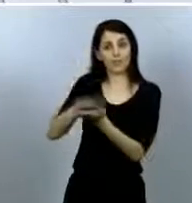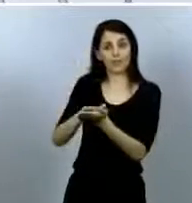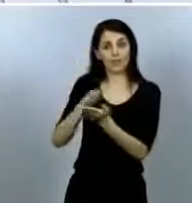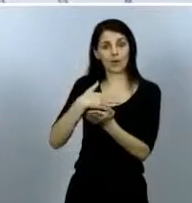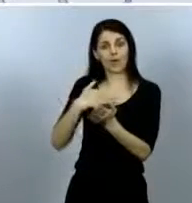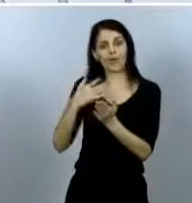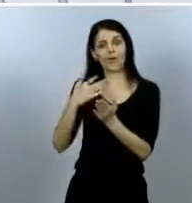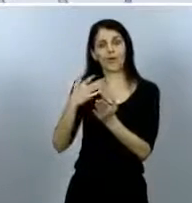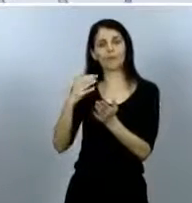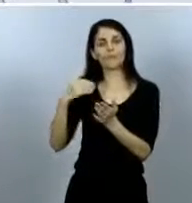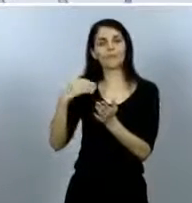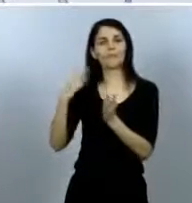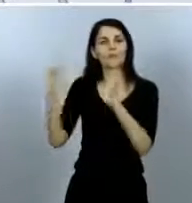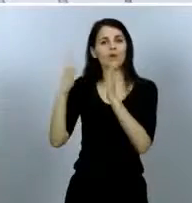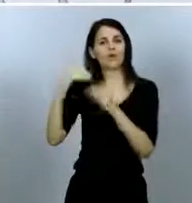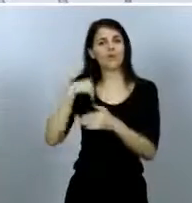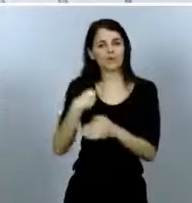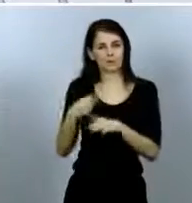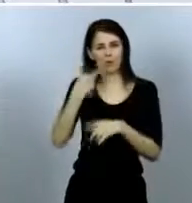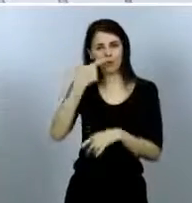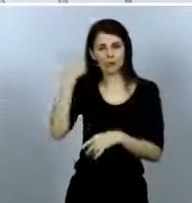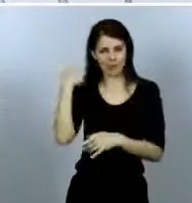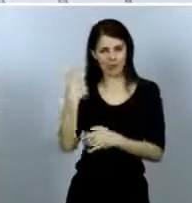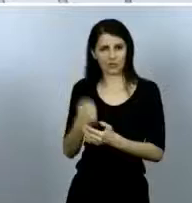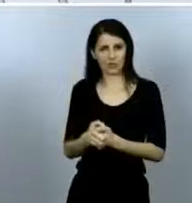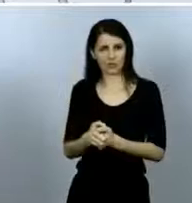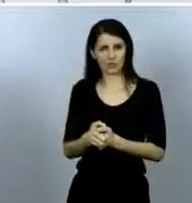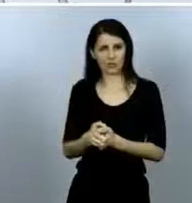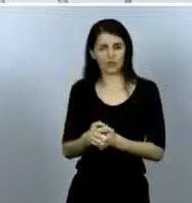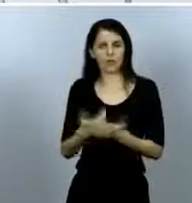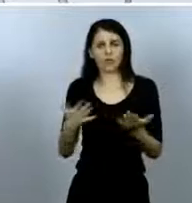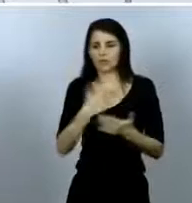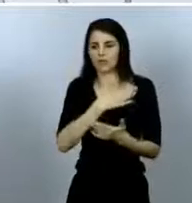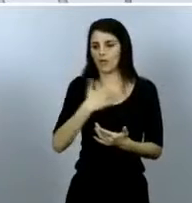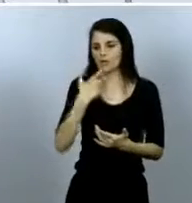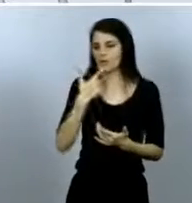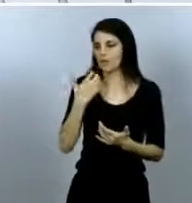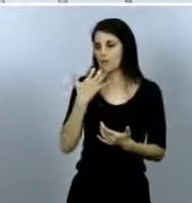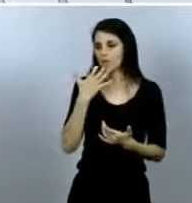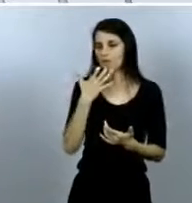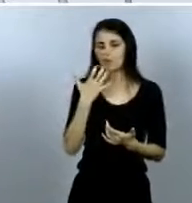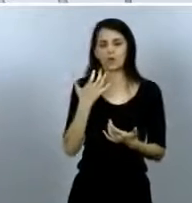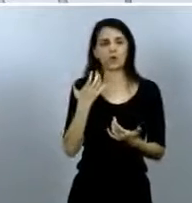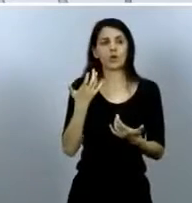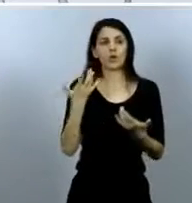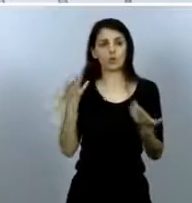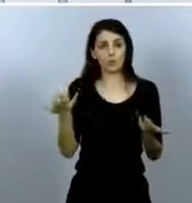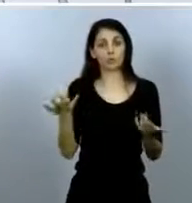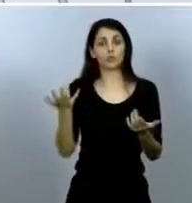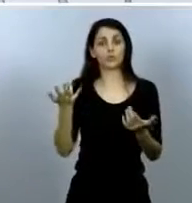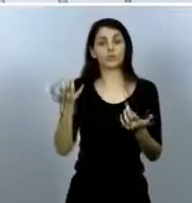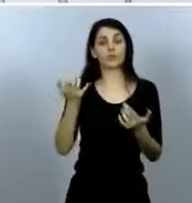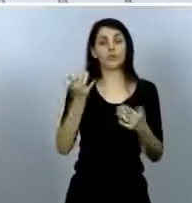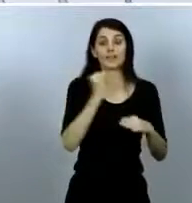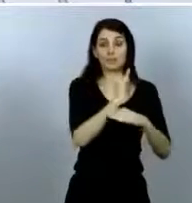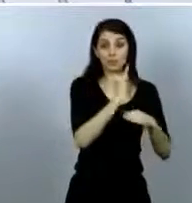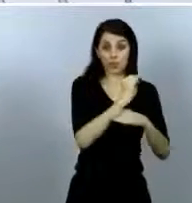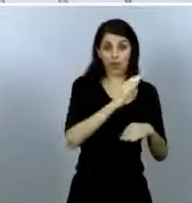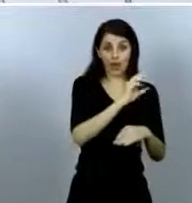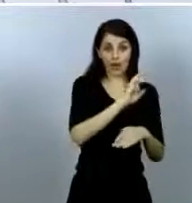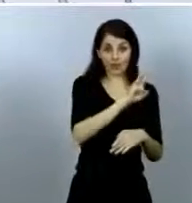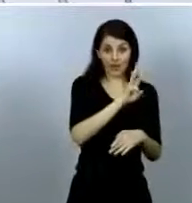él el incremento de mortalidad detectado en el sistema de monitorización que lleva el instituto de salud carlos tercero se refiere desde